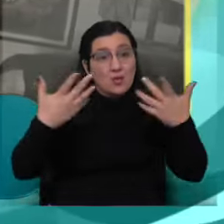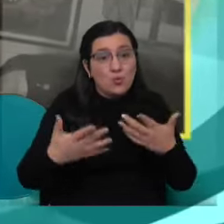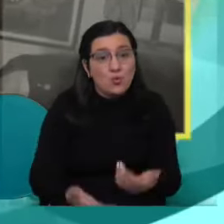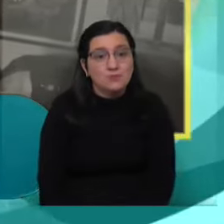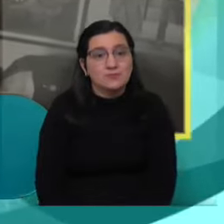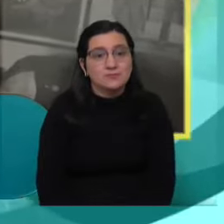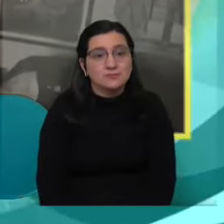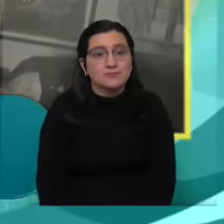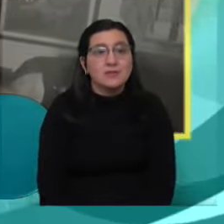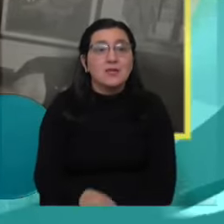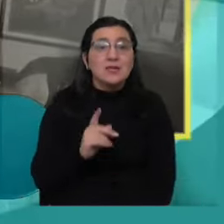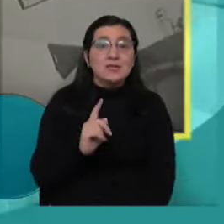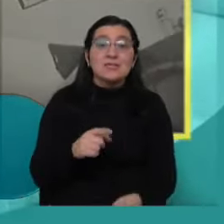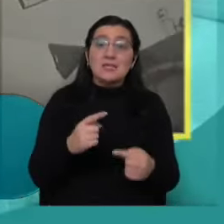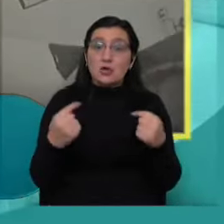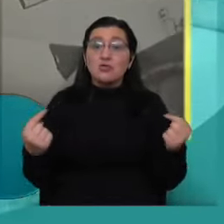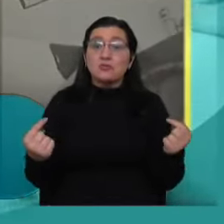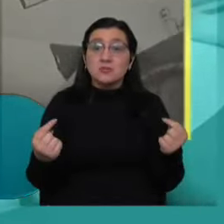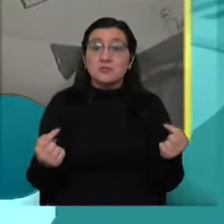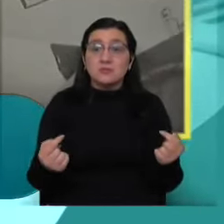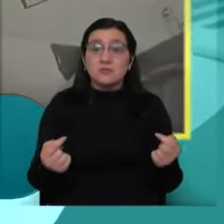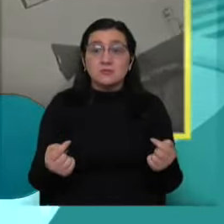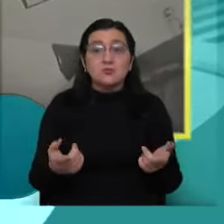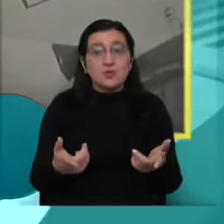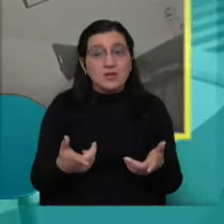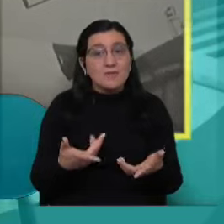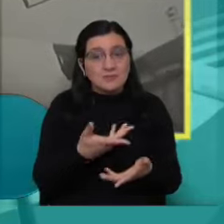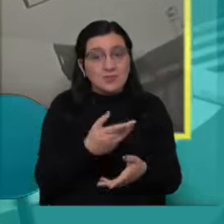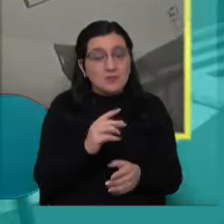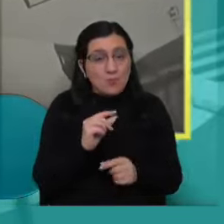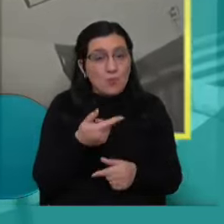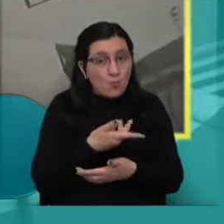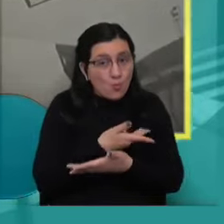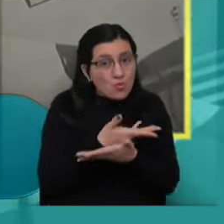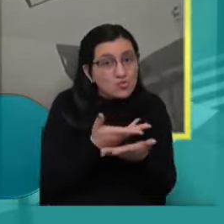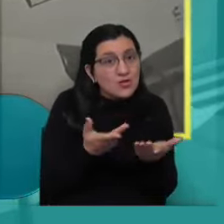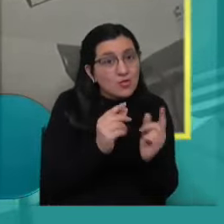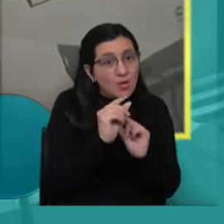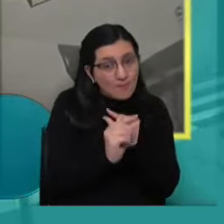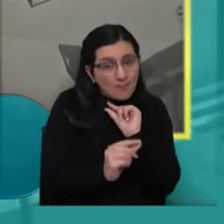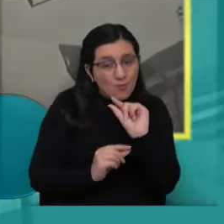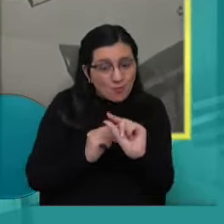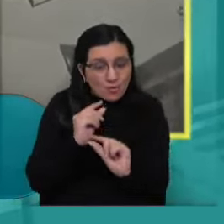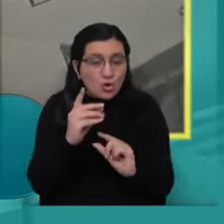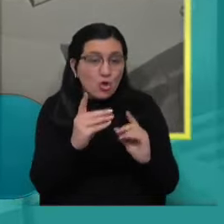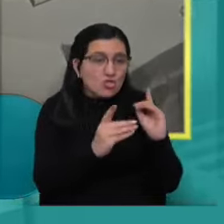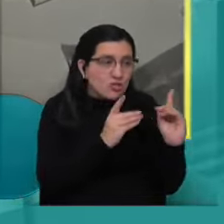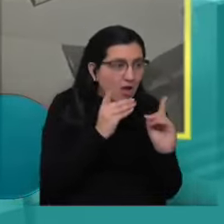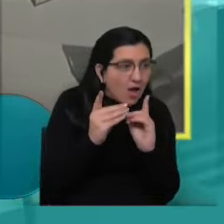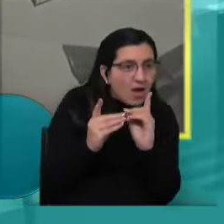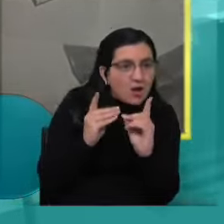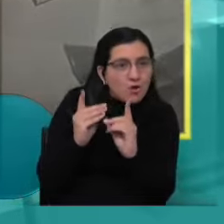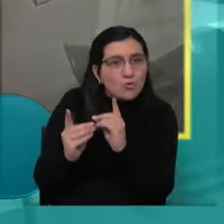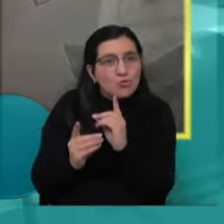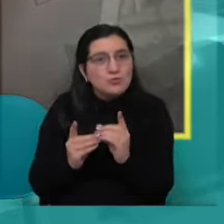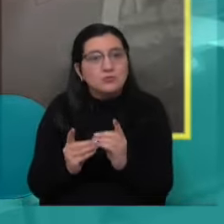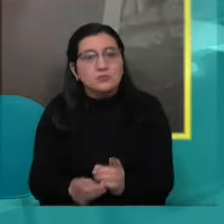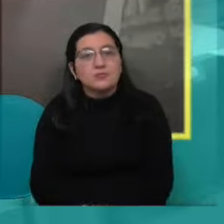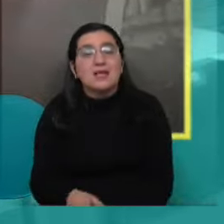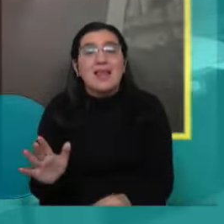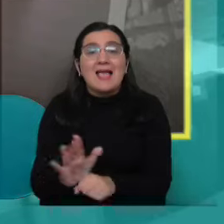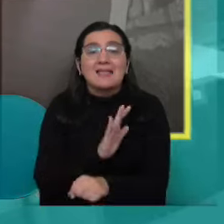y esas cosas son las que evidentemente se van a ir este intercalando a través de los diálogos y las diferentes escenas en que la